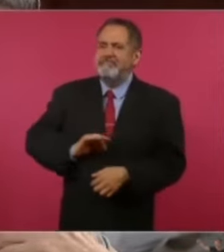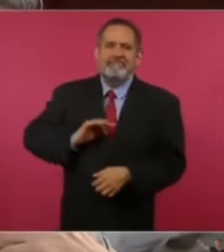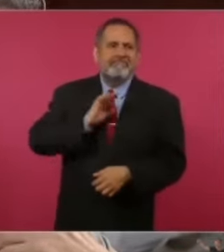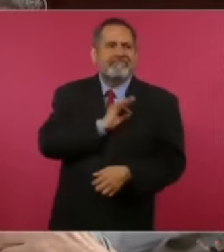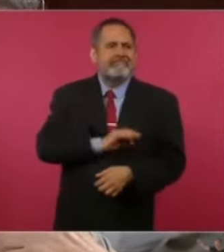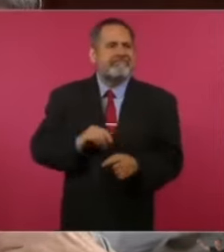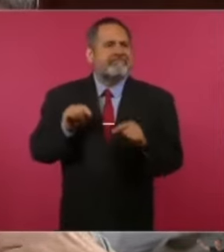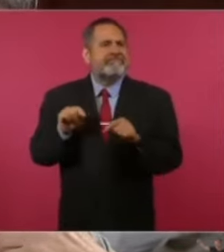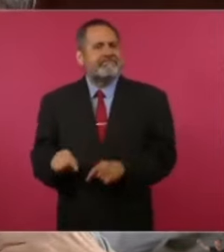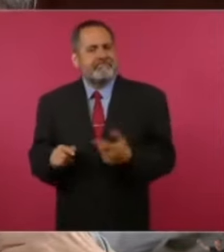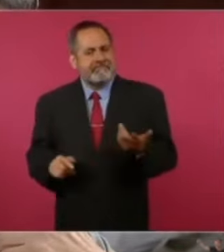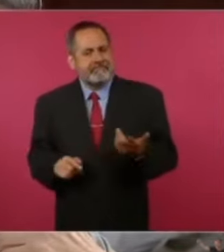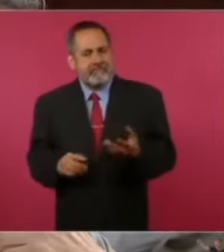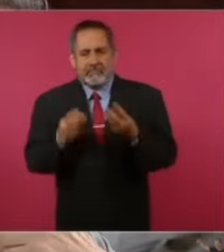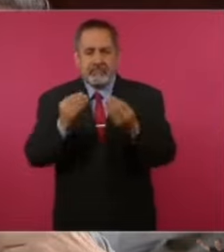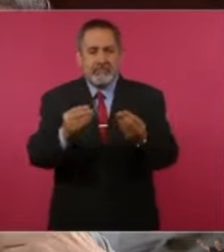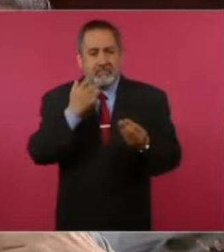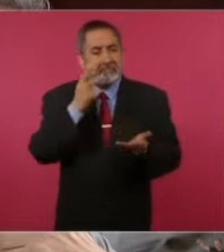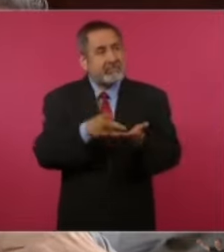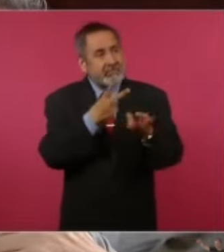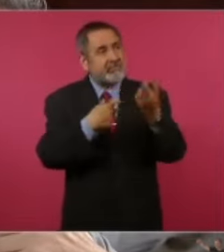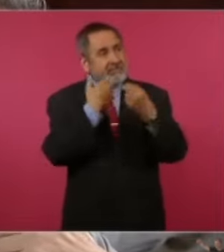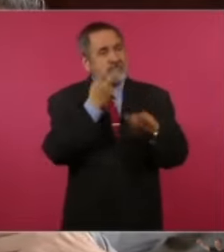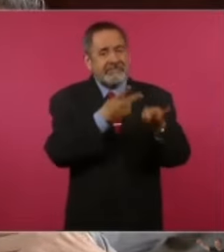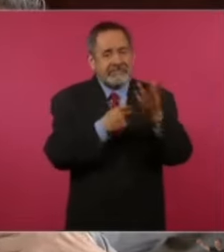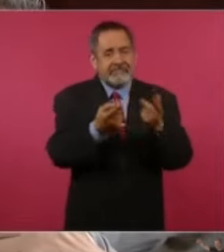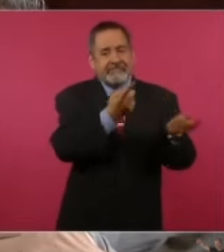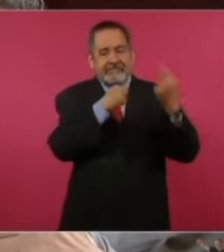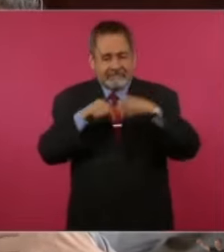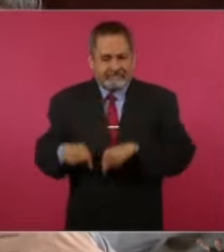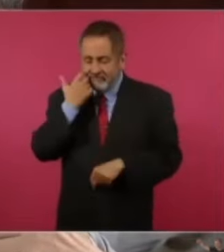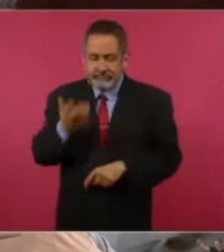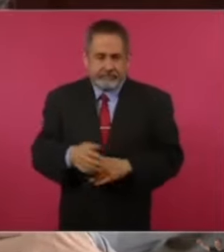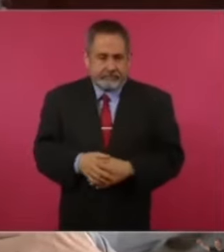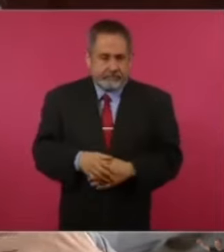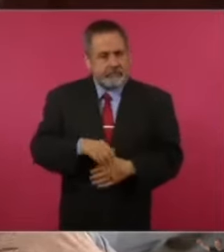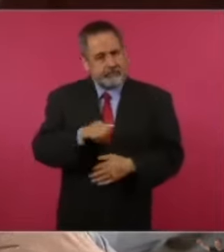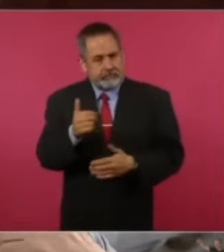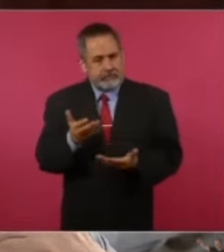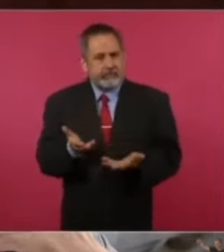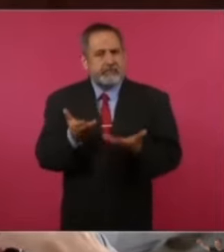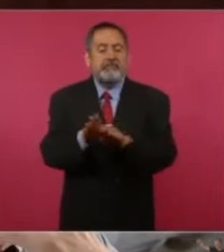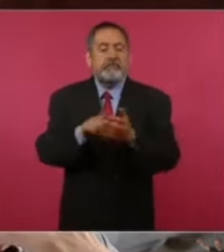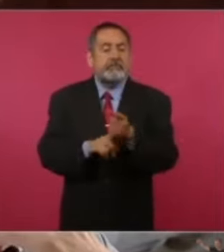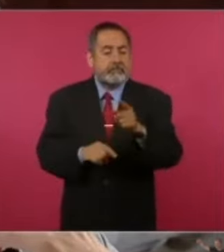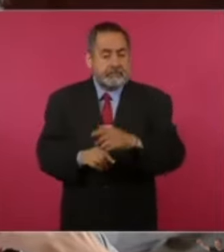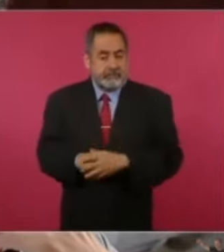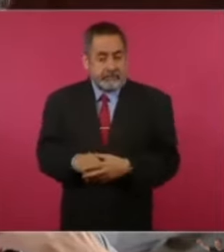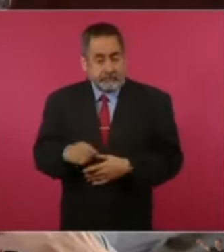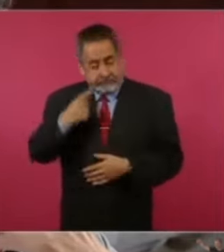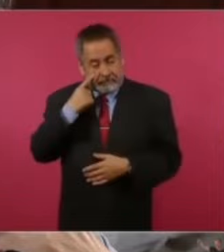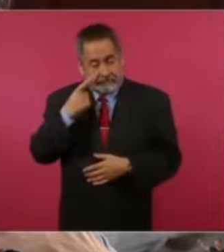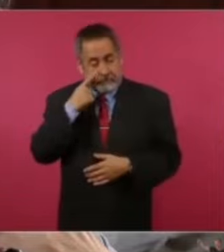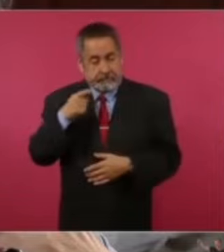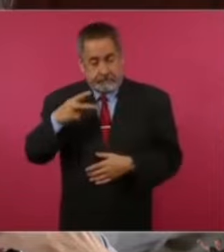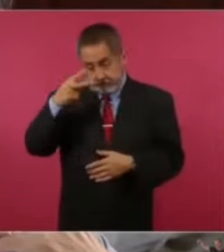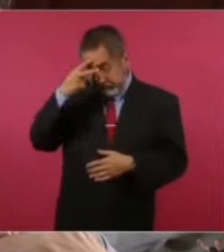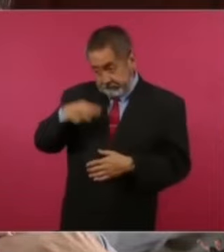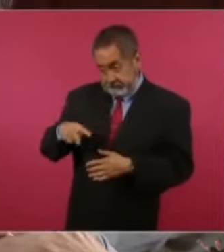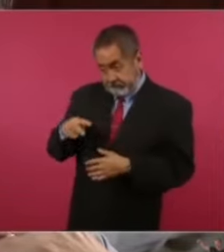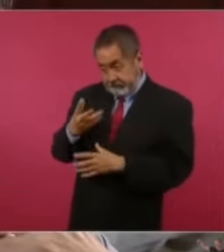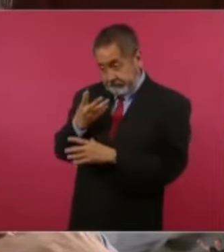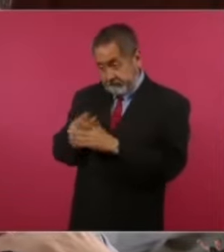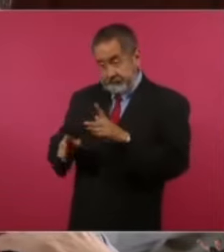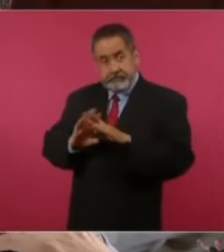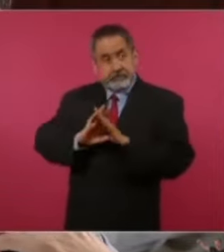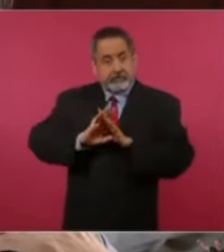todo está mal es porque están en contra del presidente. Entonces, si no le vamos a creer a uno, no les creamos a otro. Entonces, ninguna palabra vale. A me parece que no es así, a mí me parece que